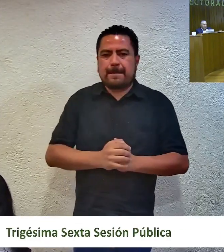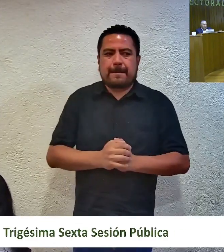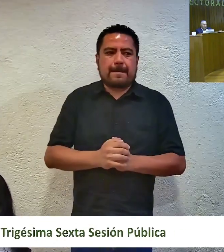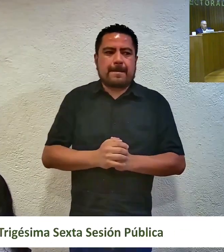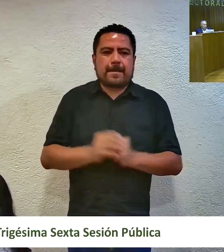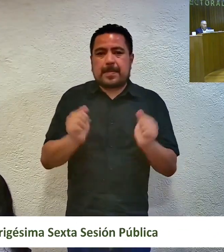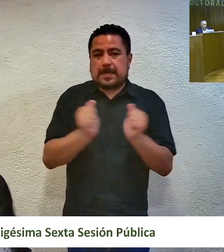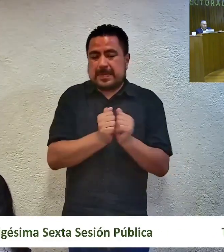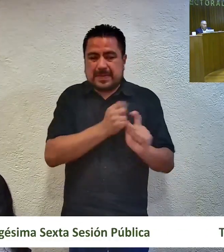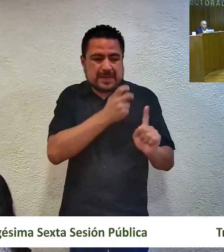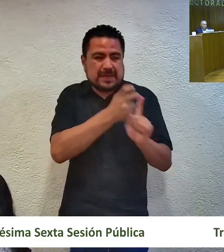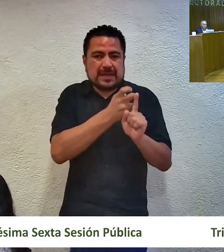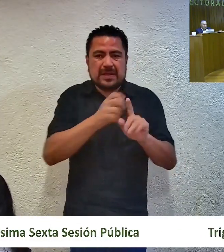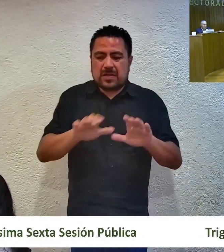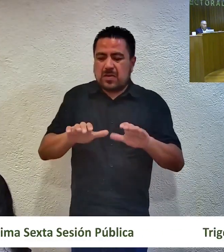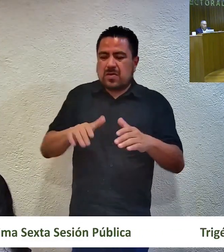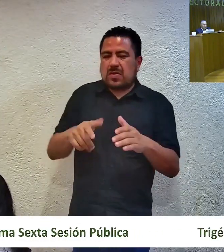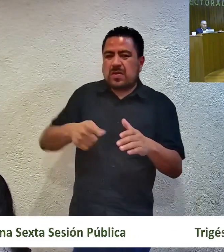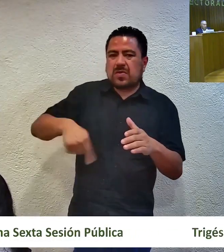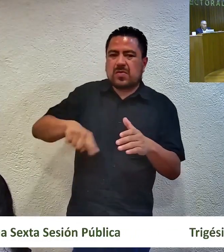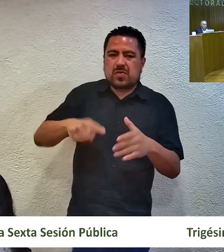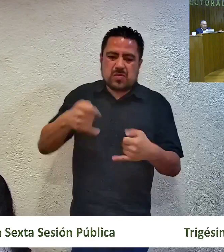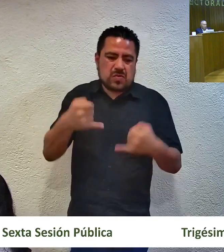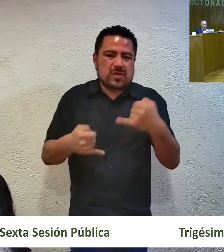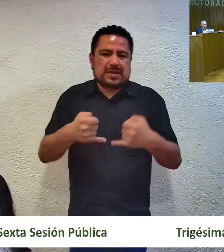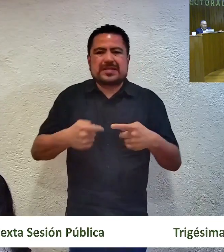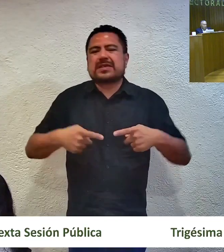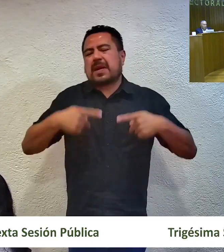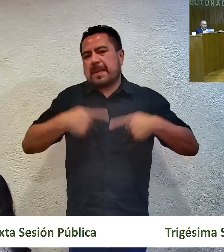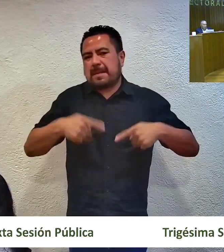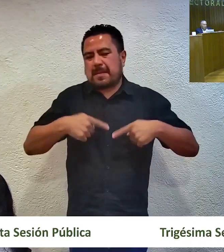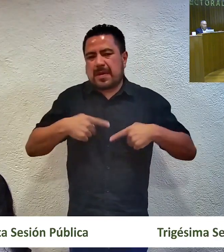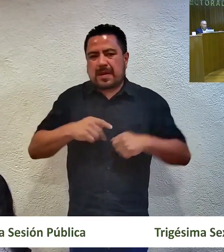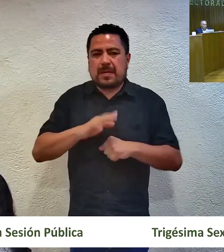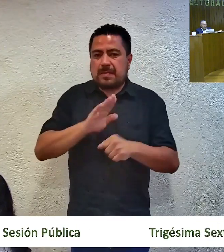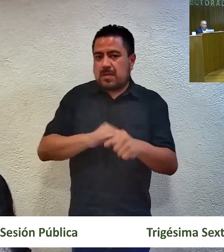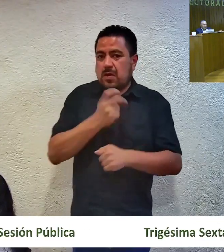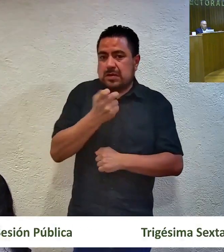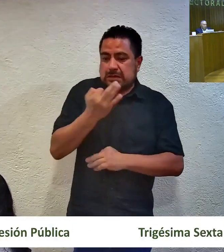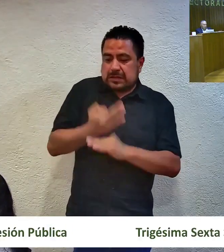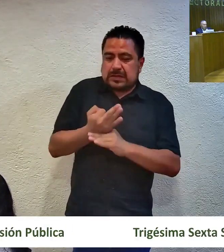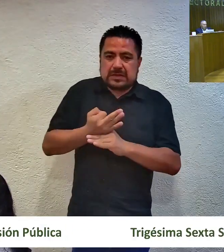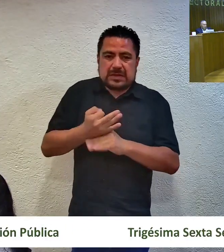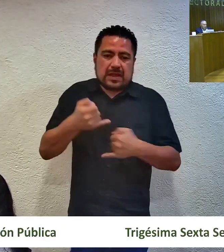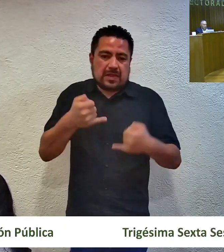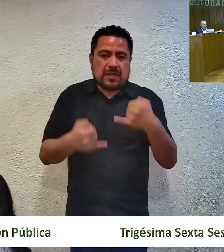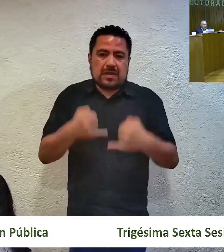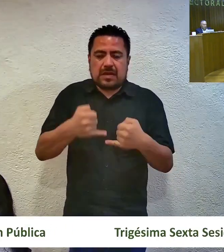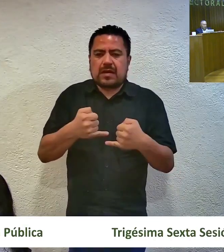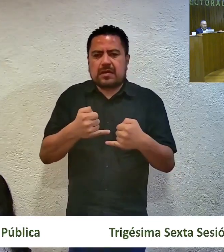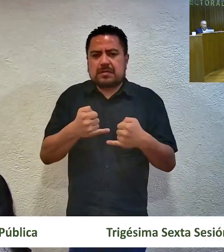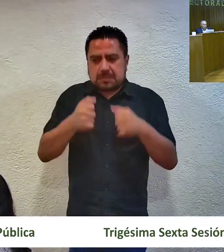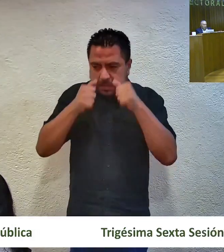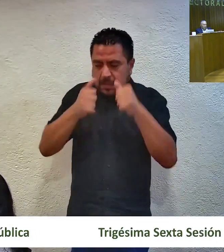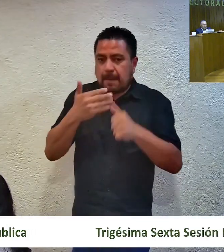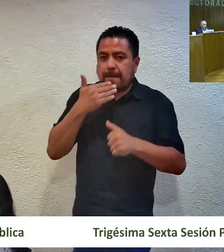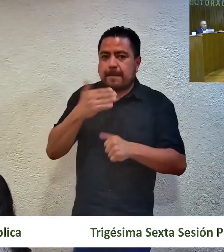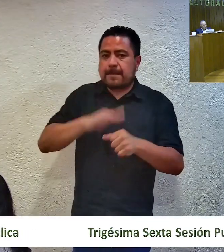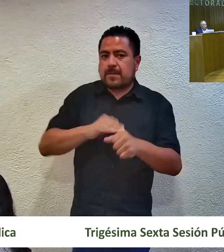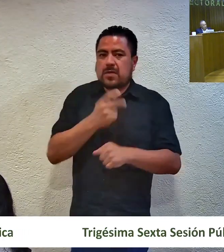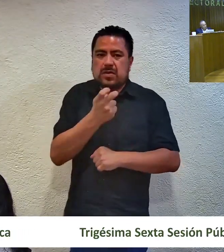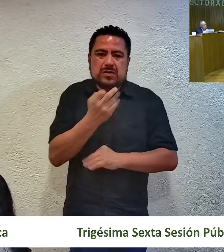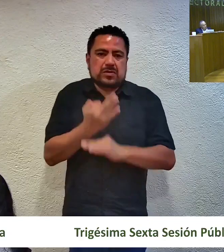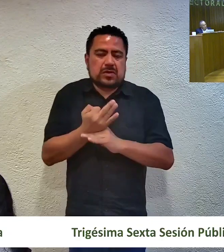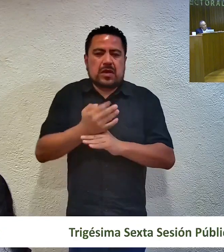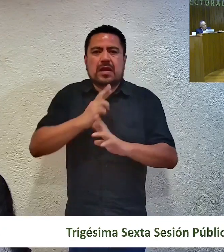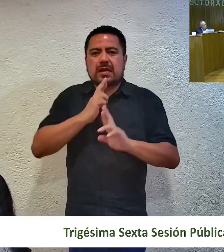Bajo esta premisa, los bloques de agravios de los juicios de la ciudadanía se estiman por este Tribunal Electoral como parcialmente fundados. Por una parte,